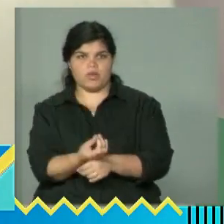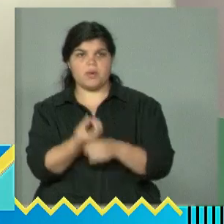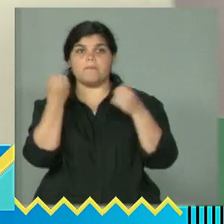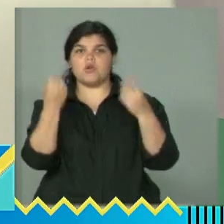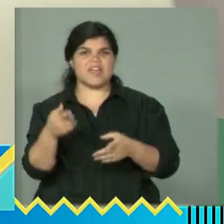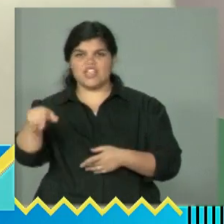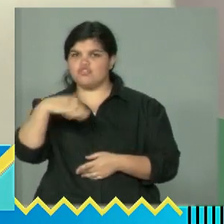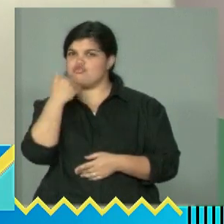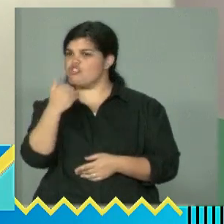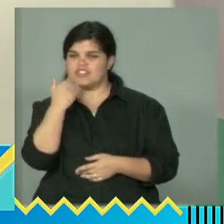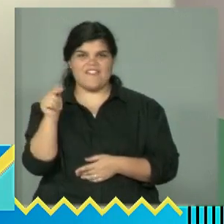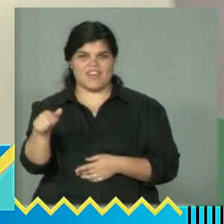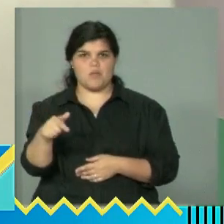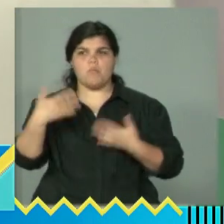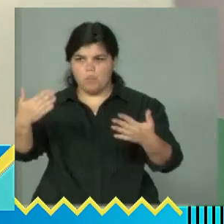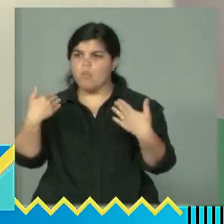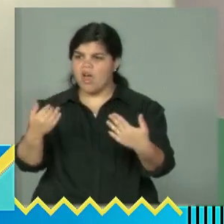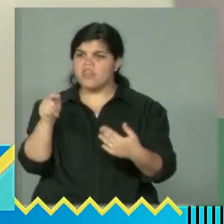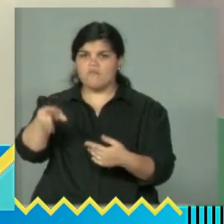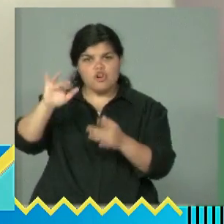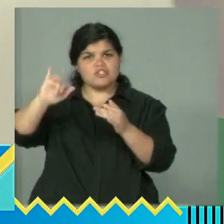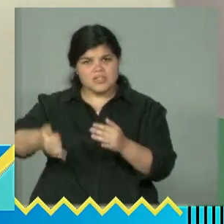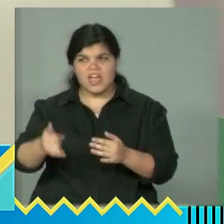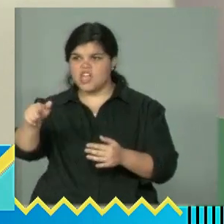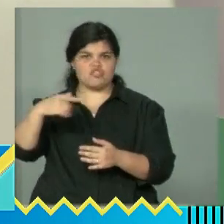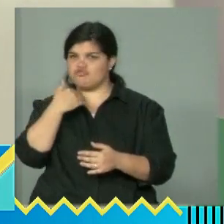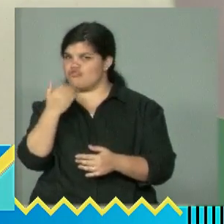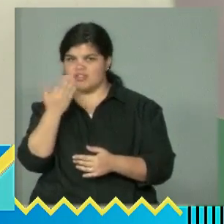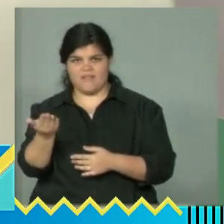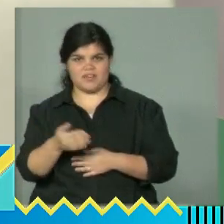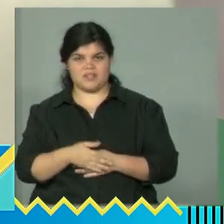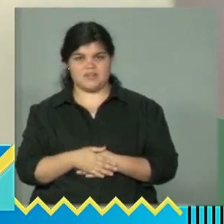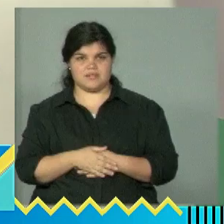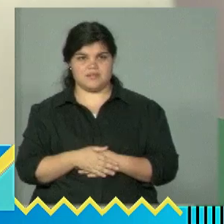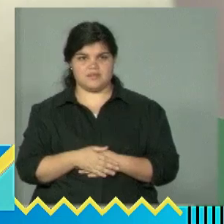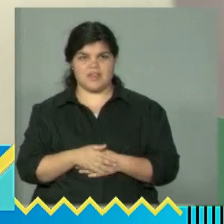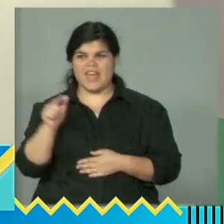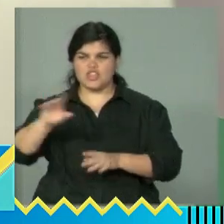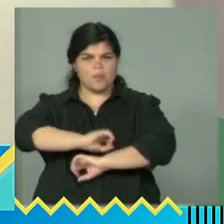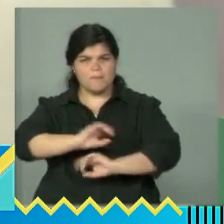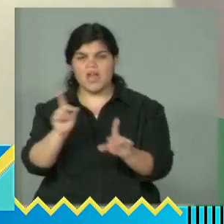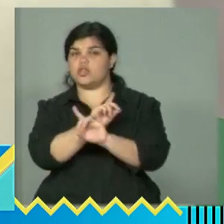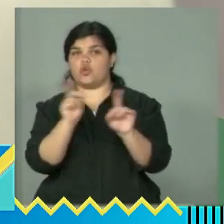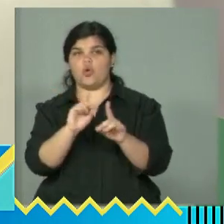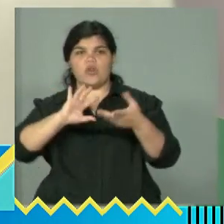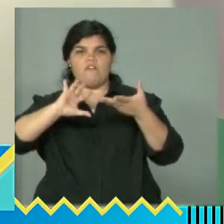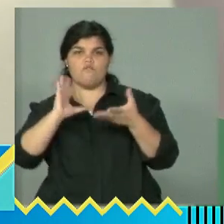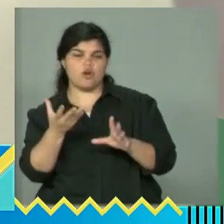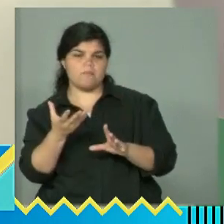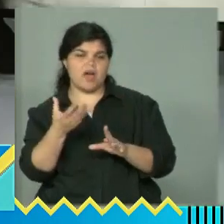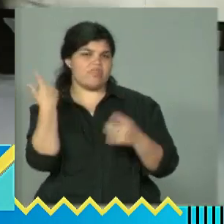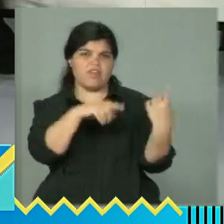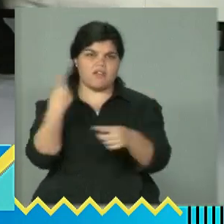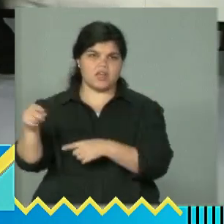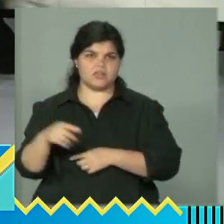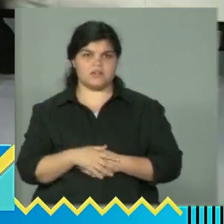son conscientes de que lo pueden hacer. O sea, como que siempre se vieron como un empleo, como que no está mal. Son distintas, distintos perfiles. Pero no